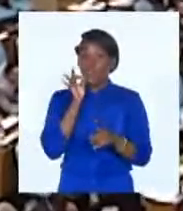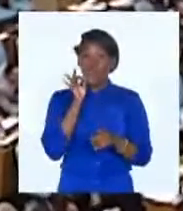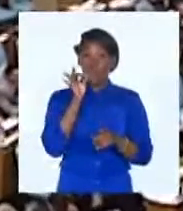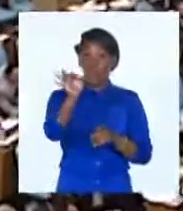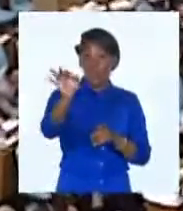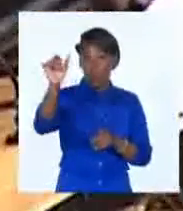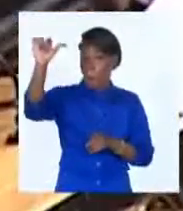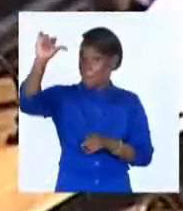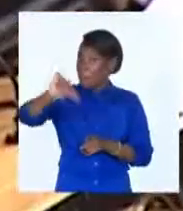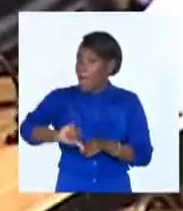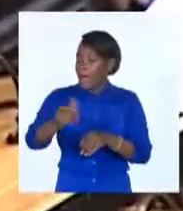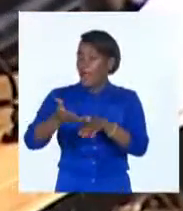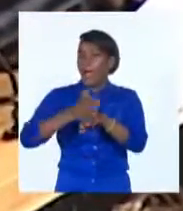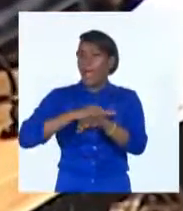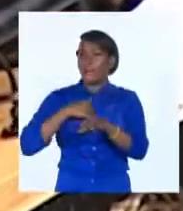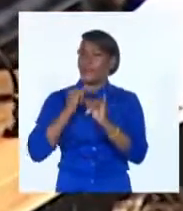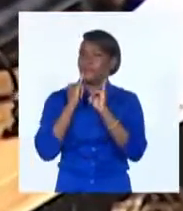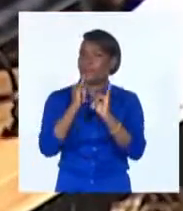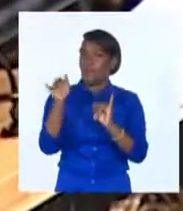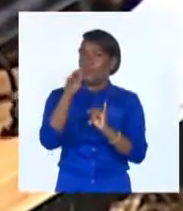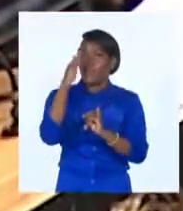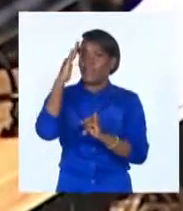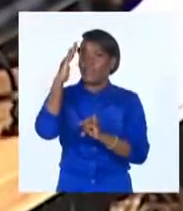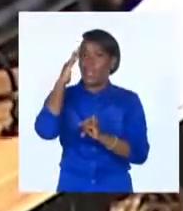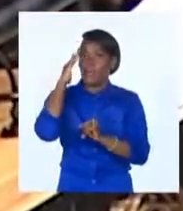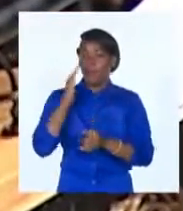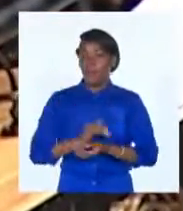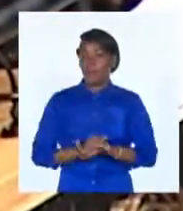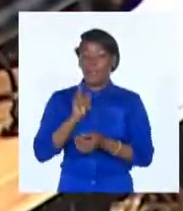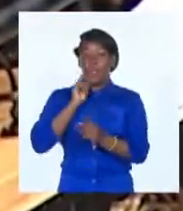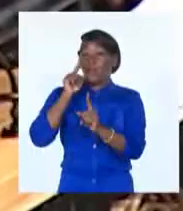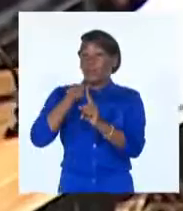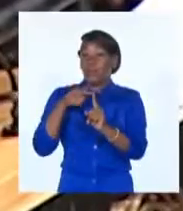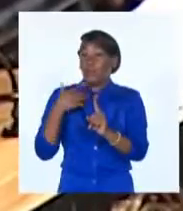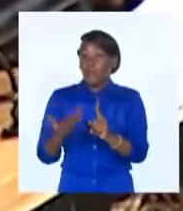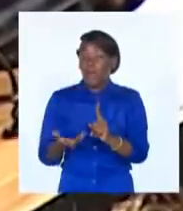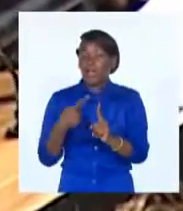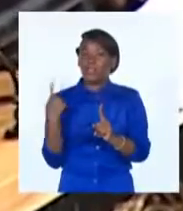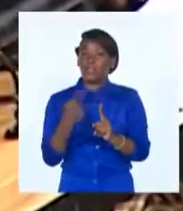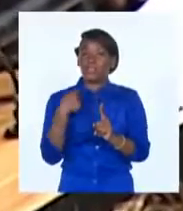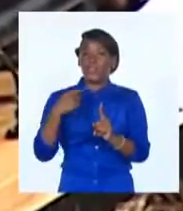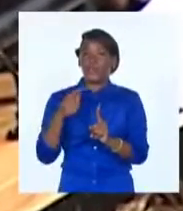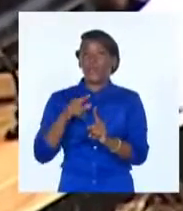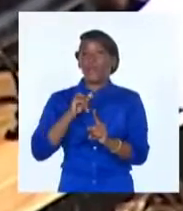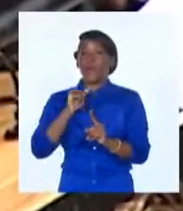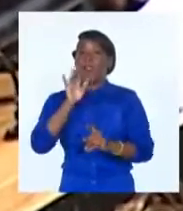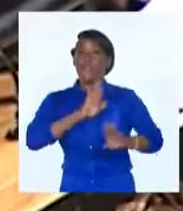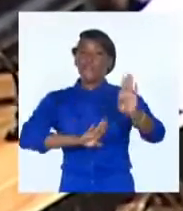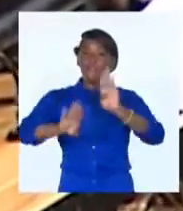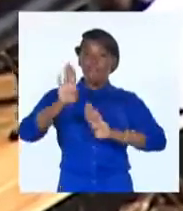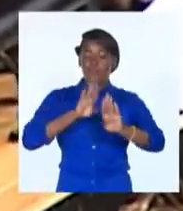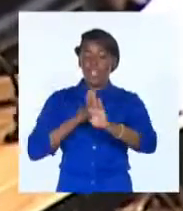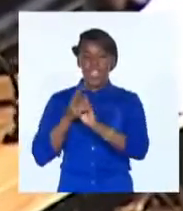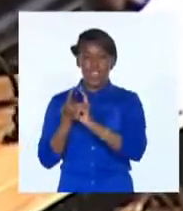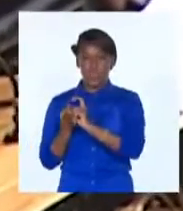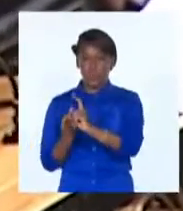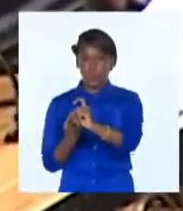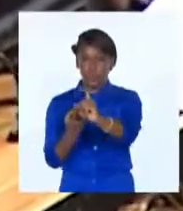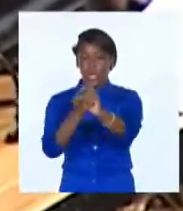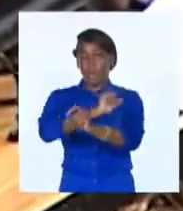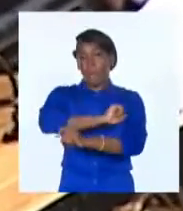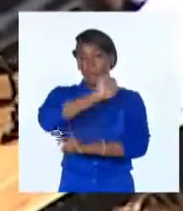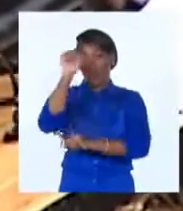Nuestra convicción es que la lucha por lo imposible debe ser el lema de